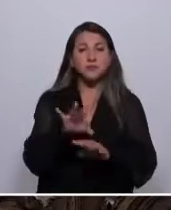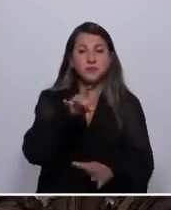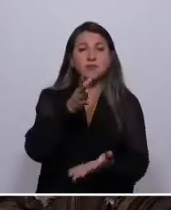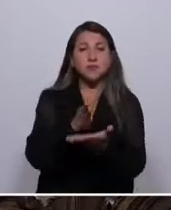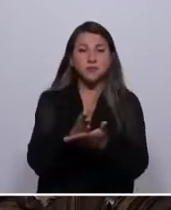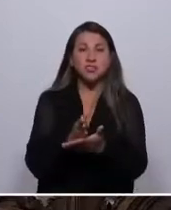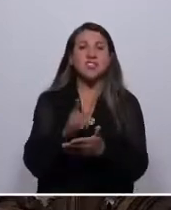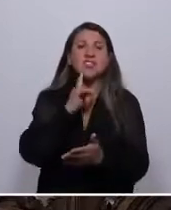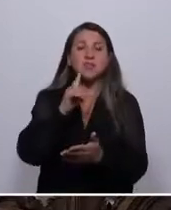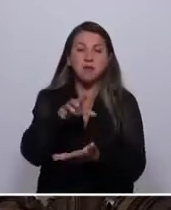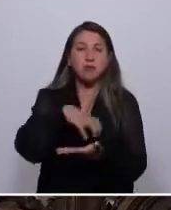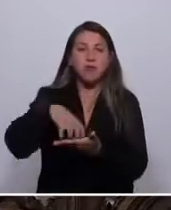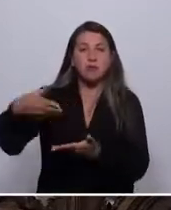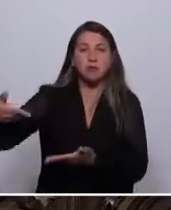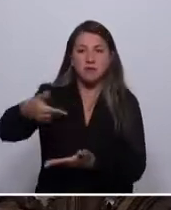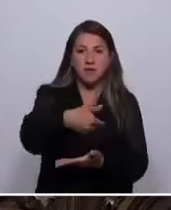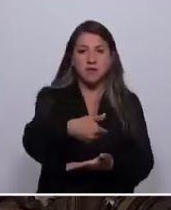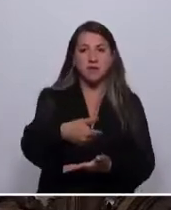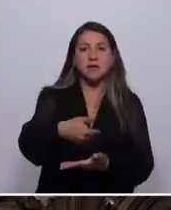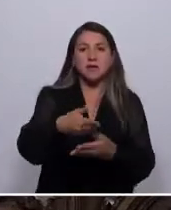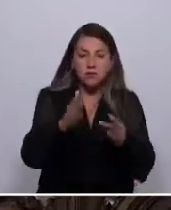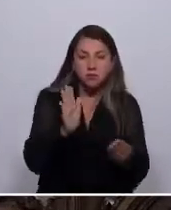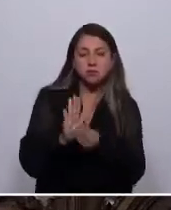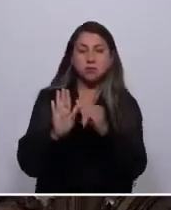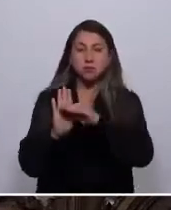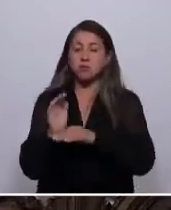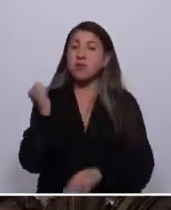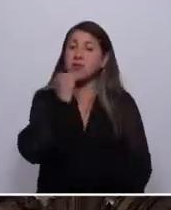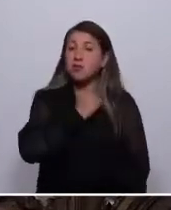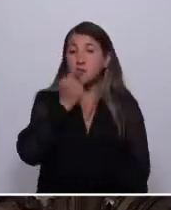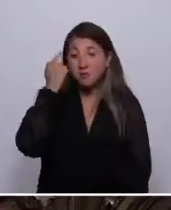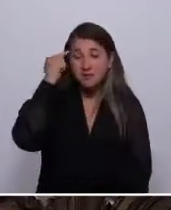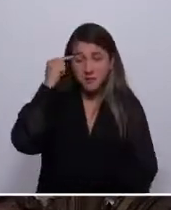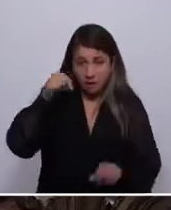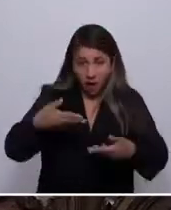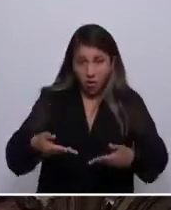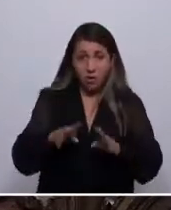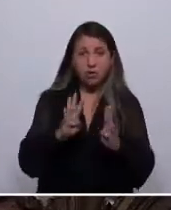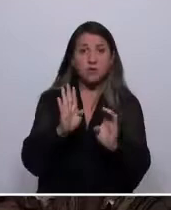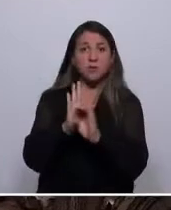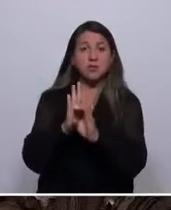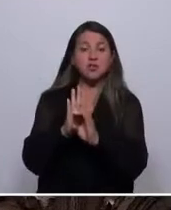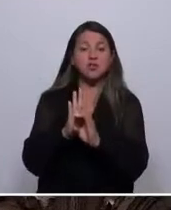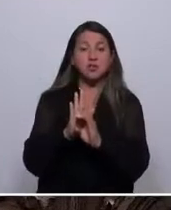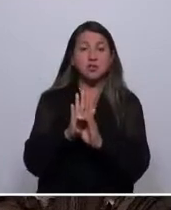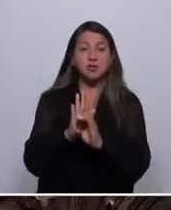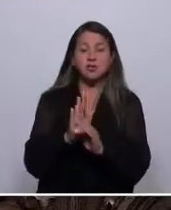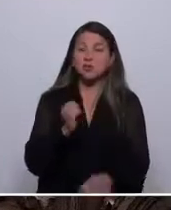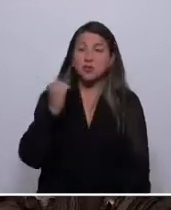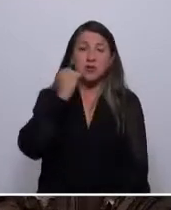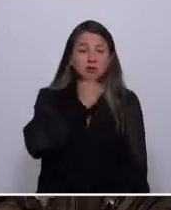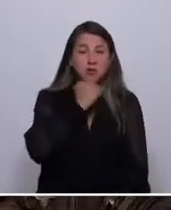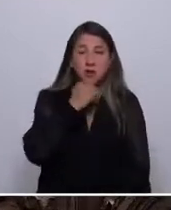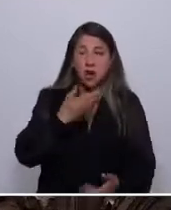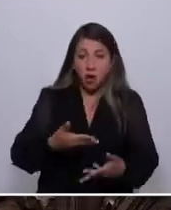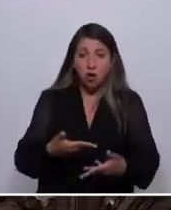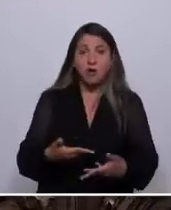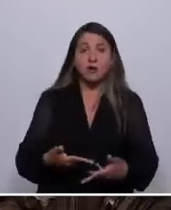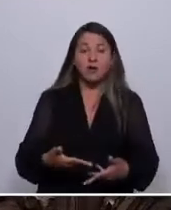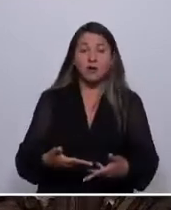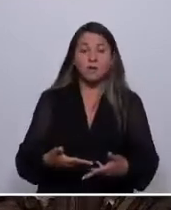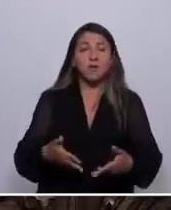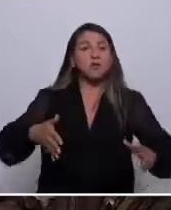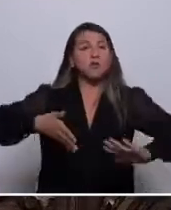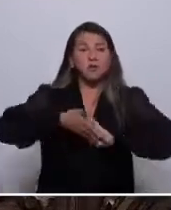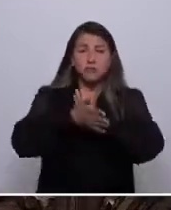pueblo. Pero es un error pensar que es ahora, en la Convención Constitucional, el momento en que debemos dejar todo